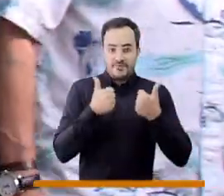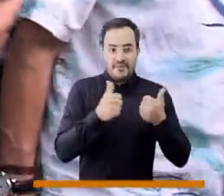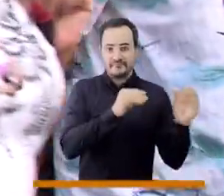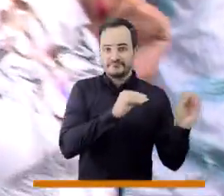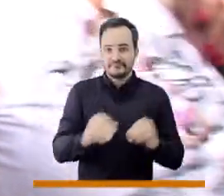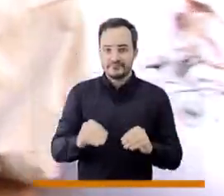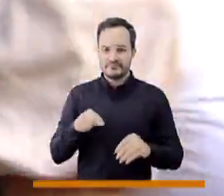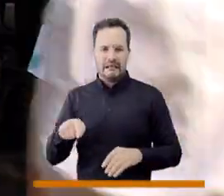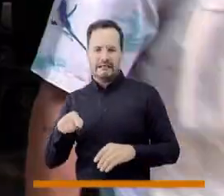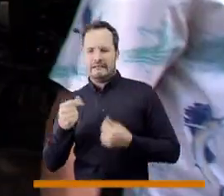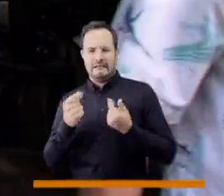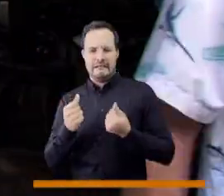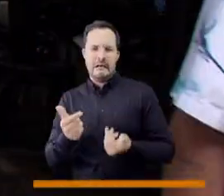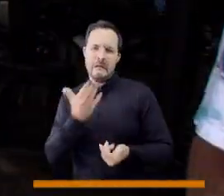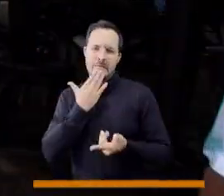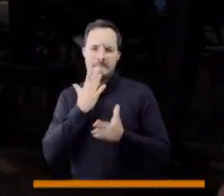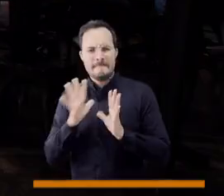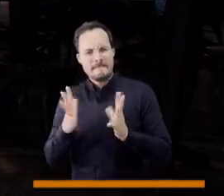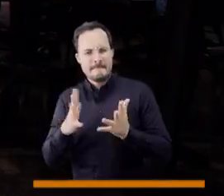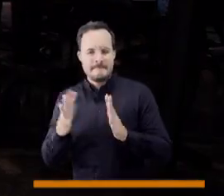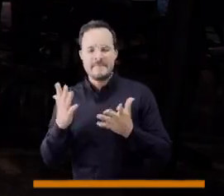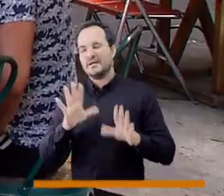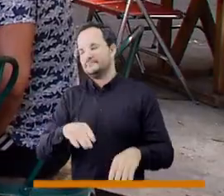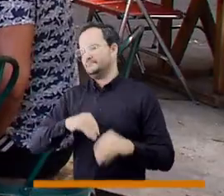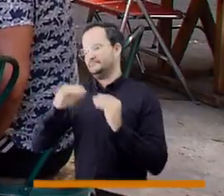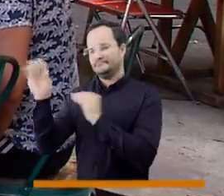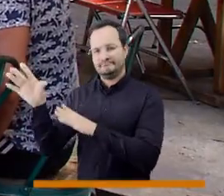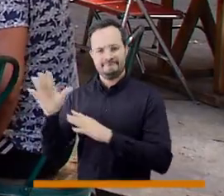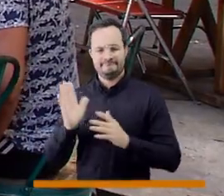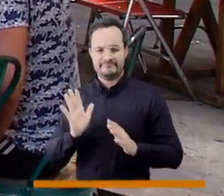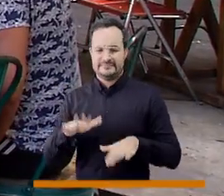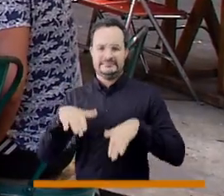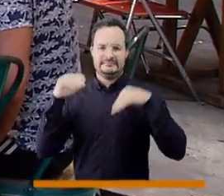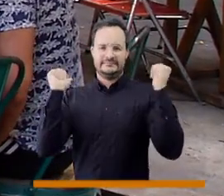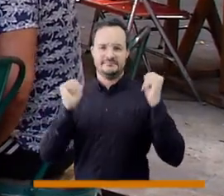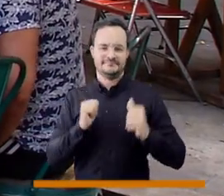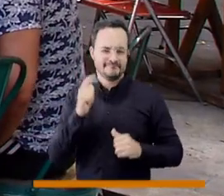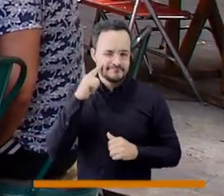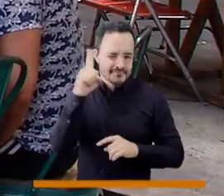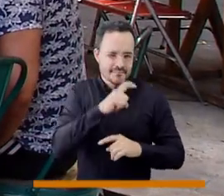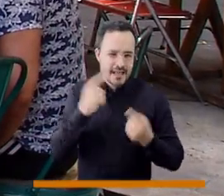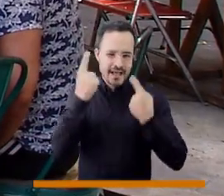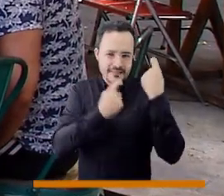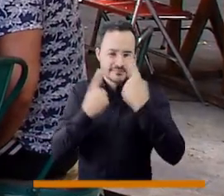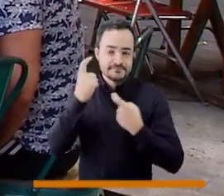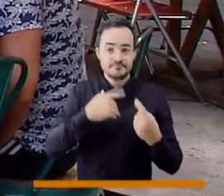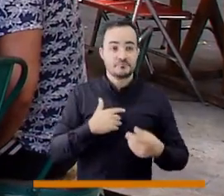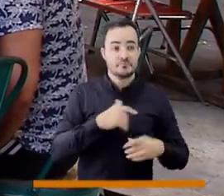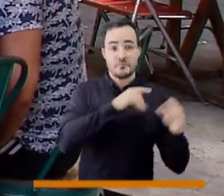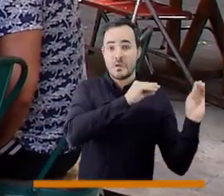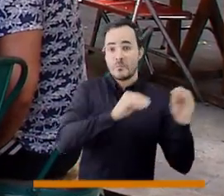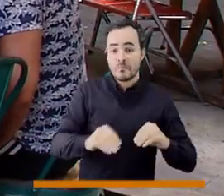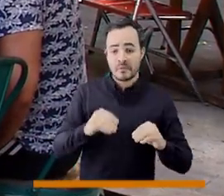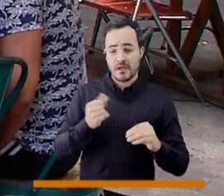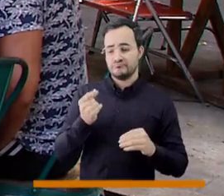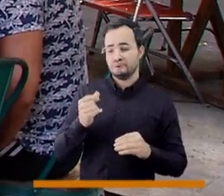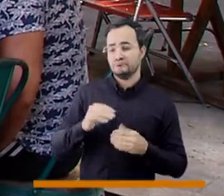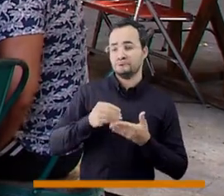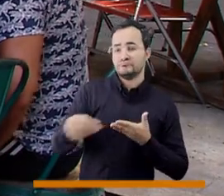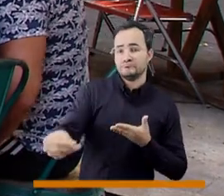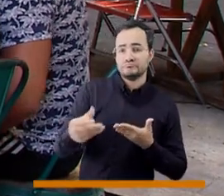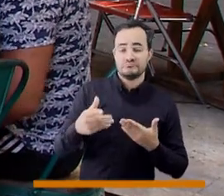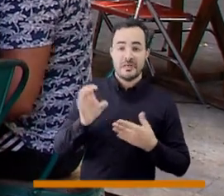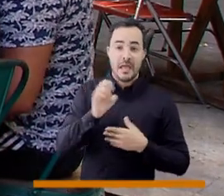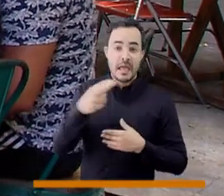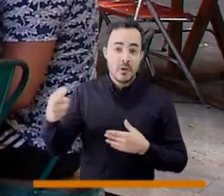tiene menor capacidad adquisitiva, menor posibilidad, porque si tú vienes a un sector gastando y pagando en euros o en